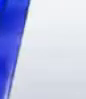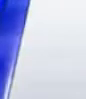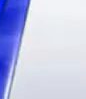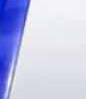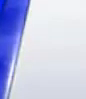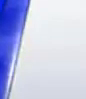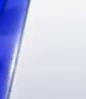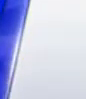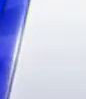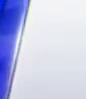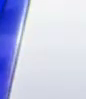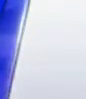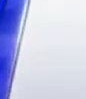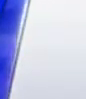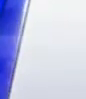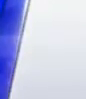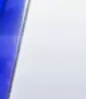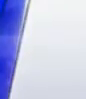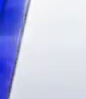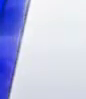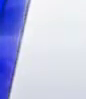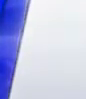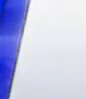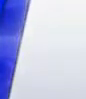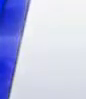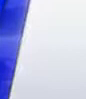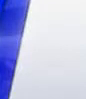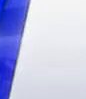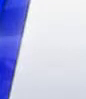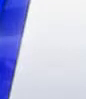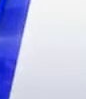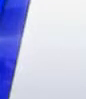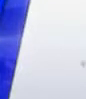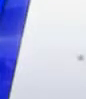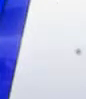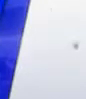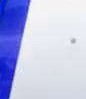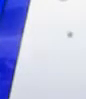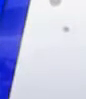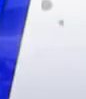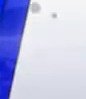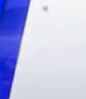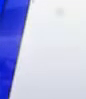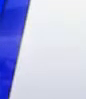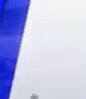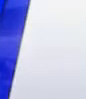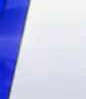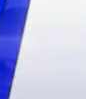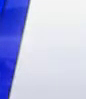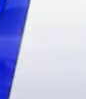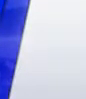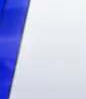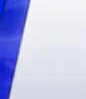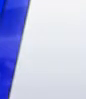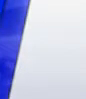Fiscalía investigará al menos 8 nuevos delitos por orden del Tribunal Penal que condenó a Jorge Glass. Presidente de la Asamblea